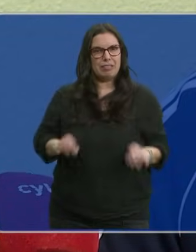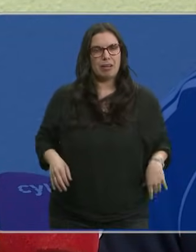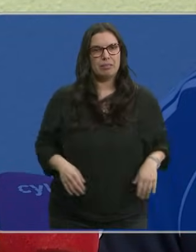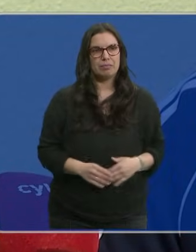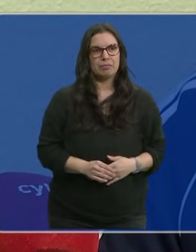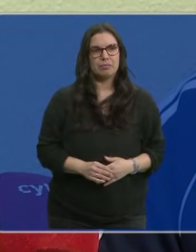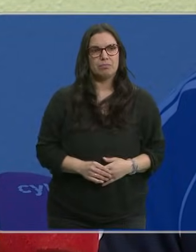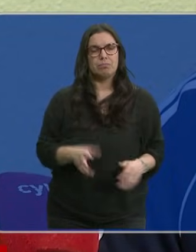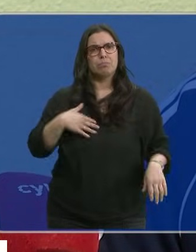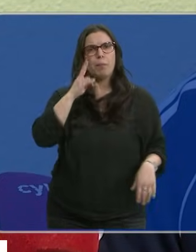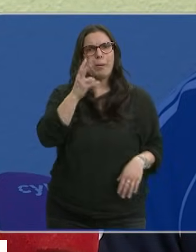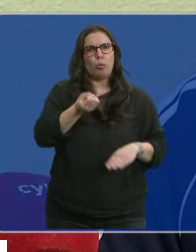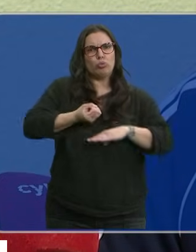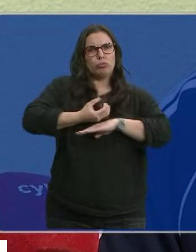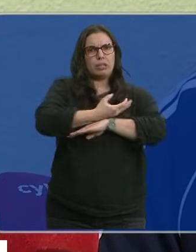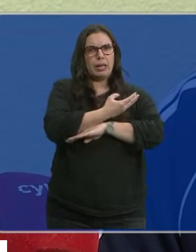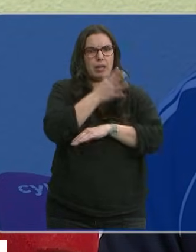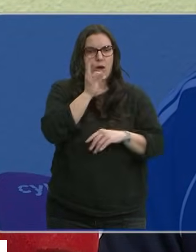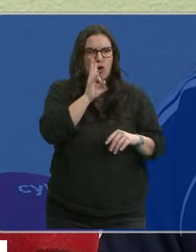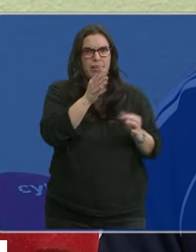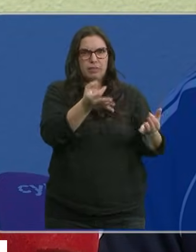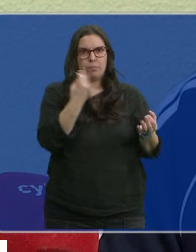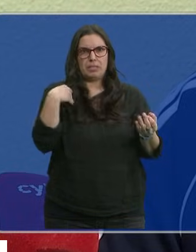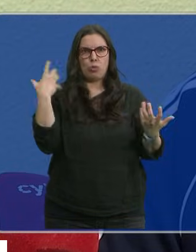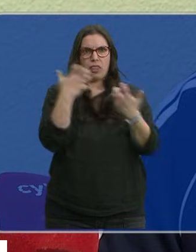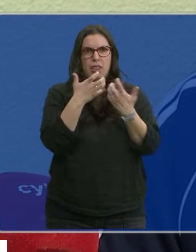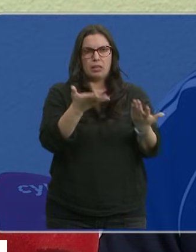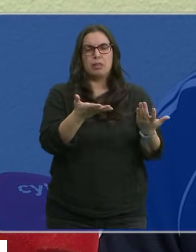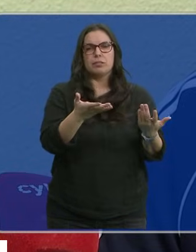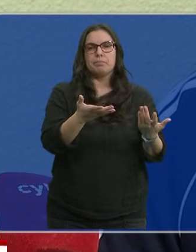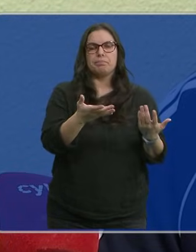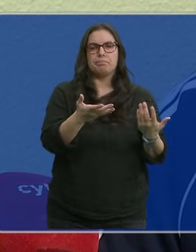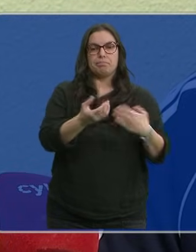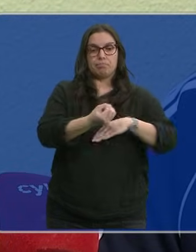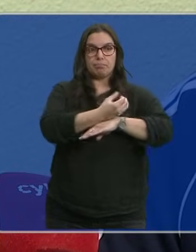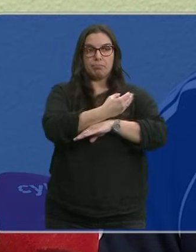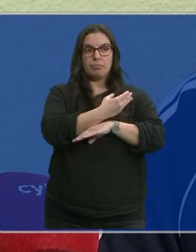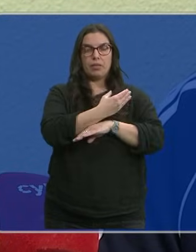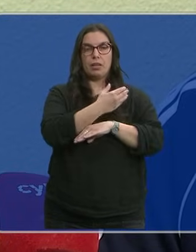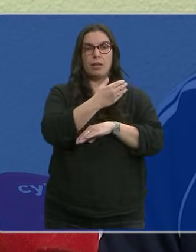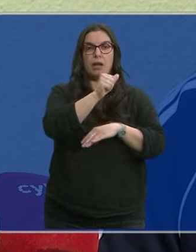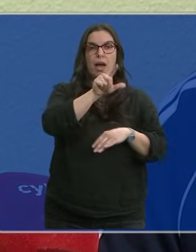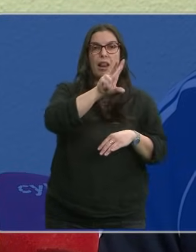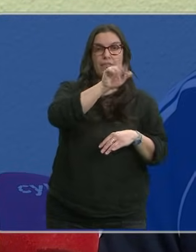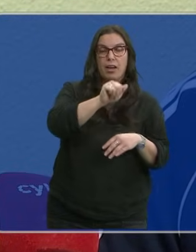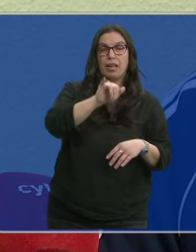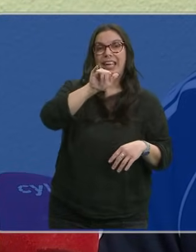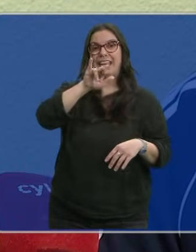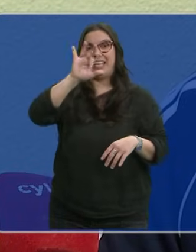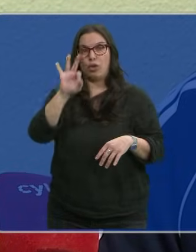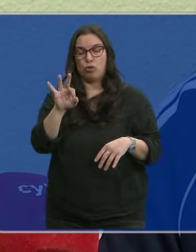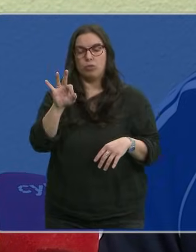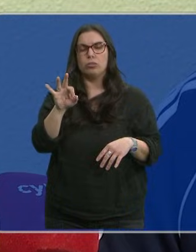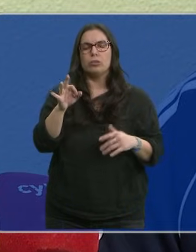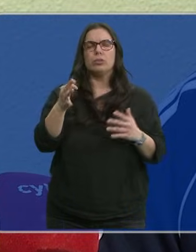Seguimos viendo como trenes que van, ahora lo hemos visto con el accidente del Albia y del Lirio,